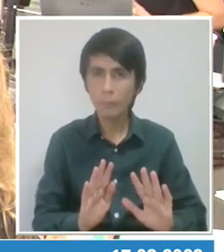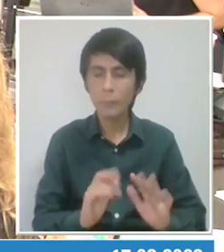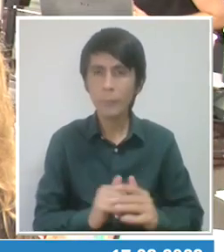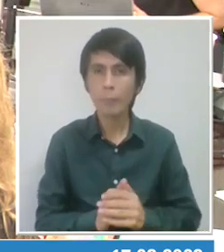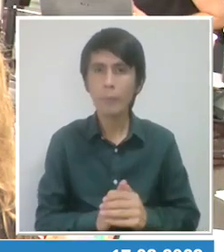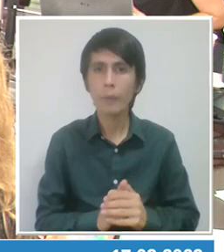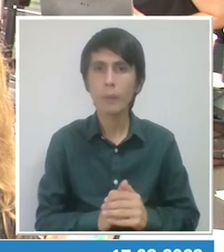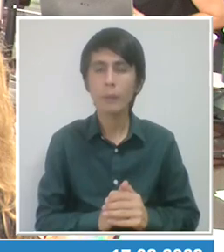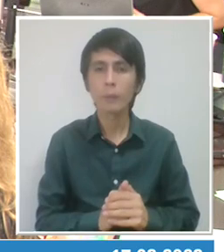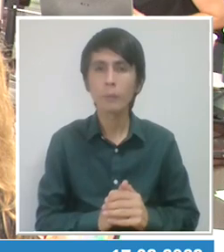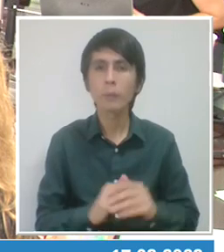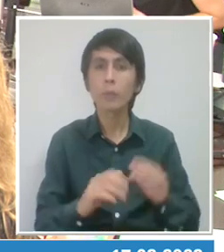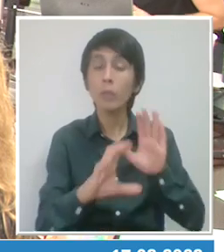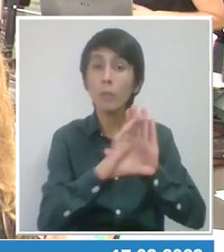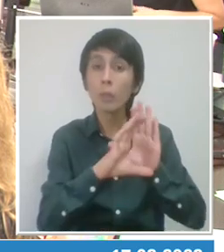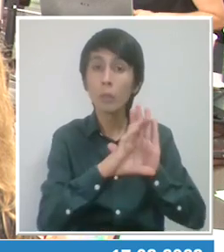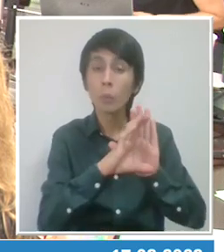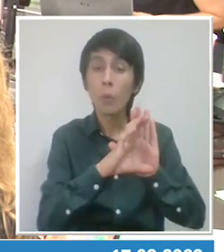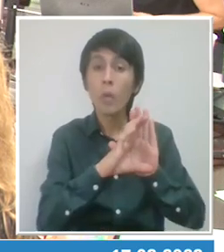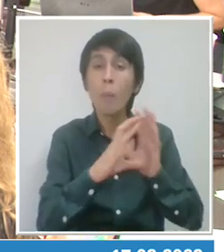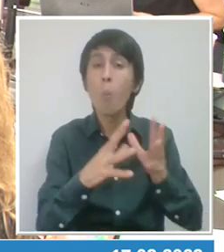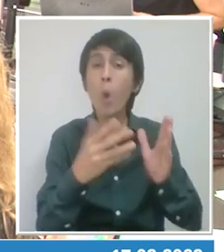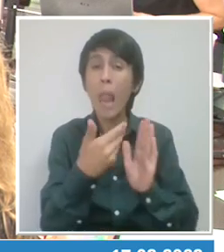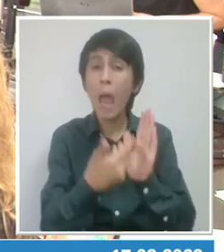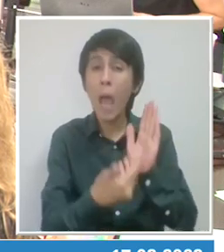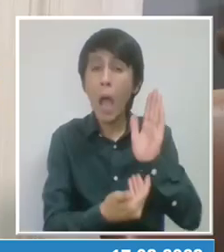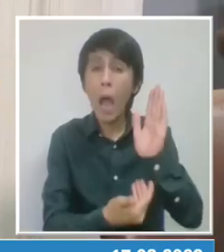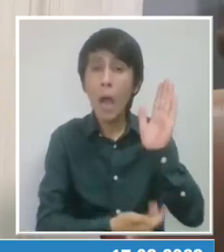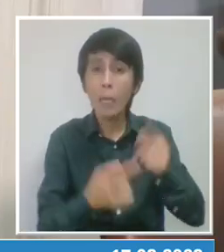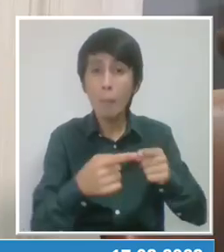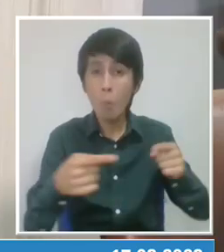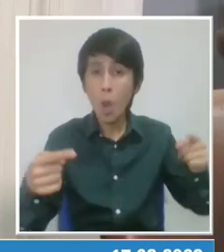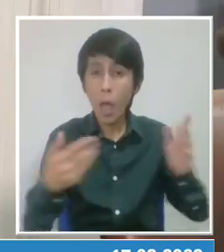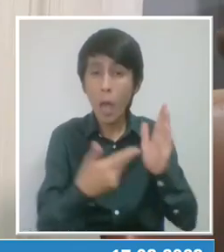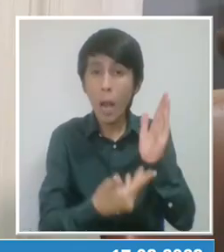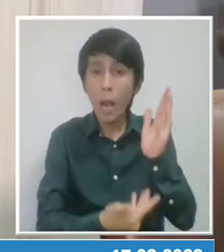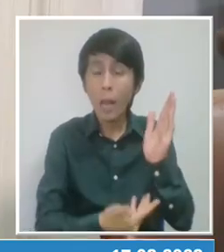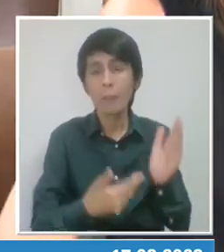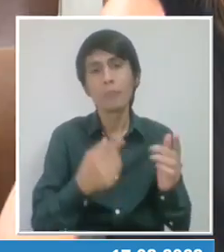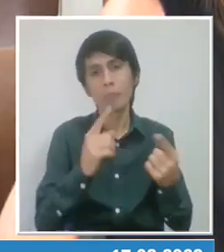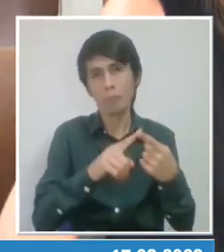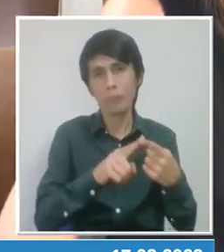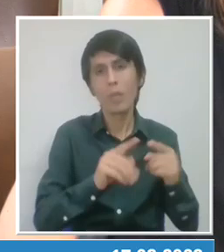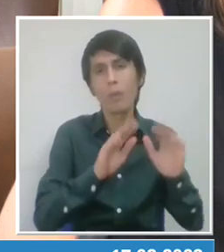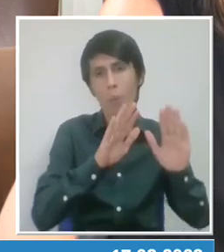Las constituciones largas o extensas, además de ser una lata,